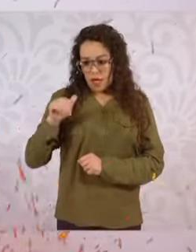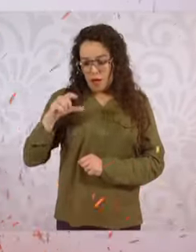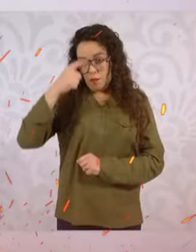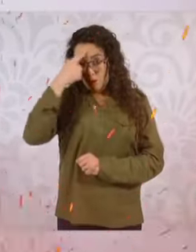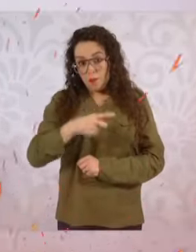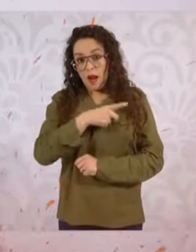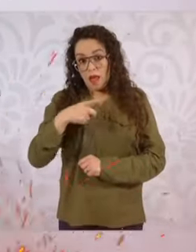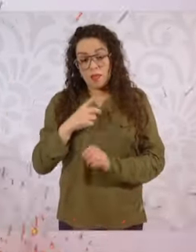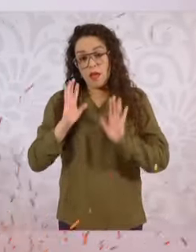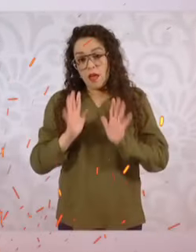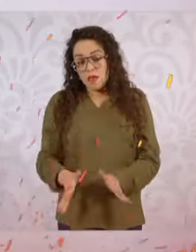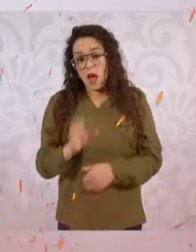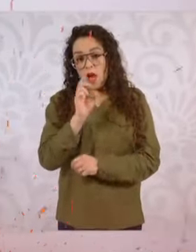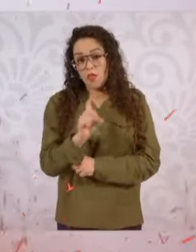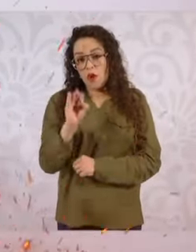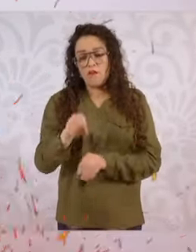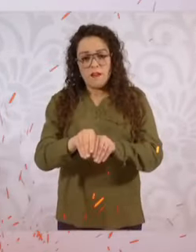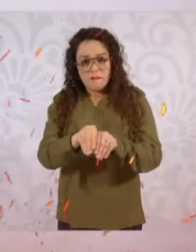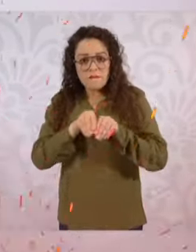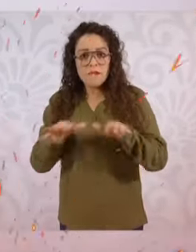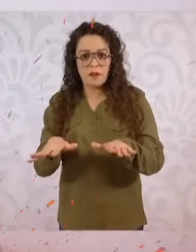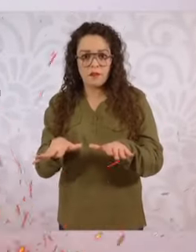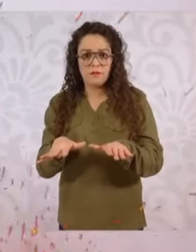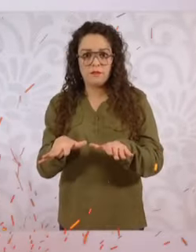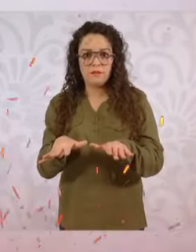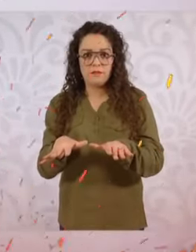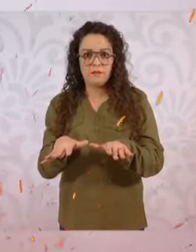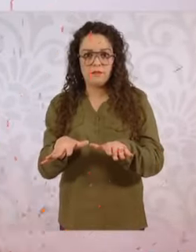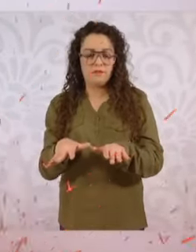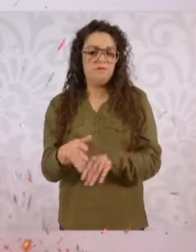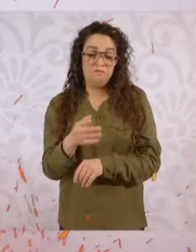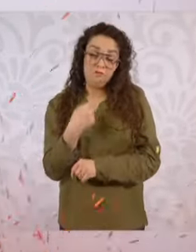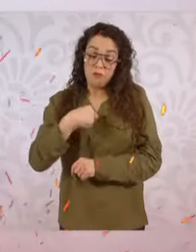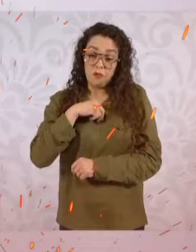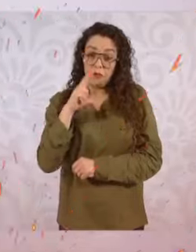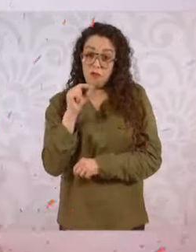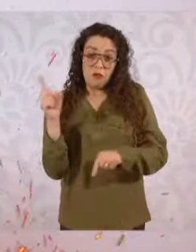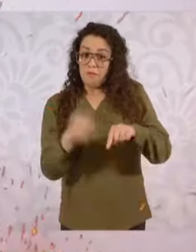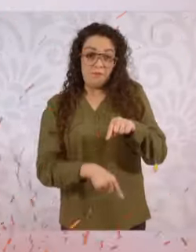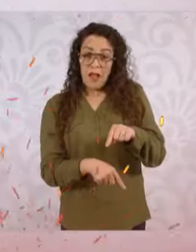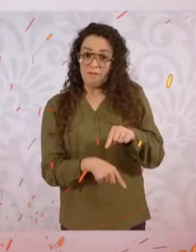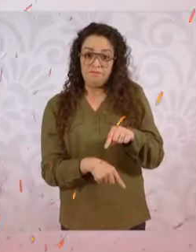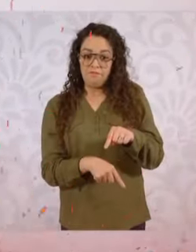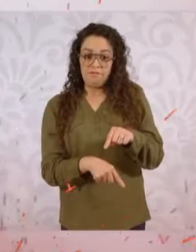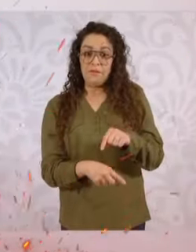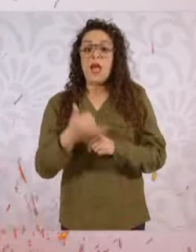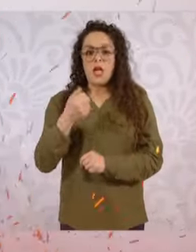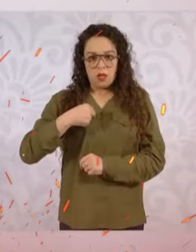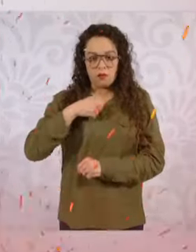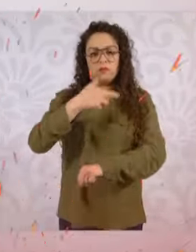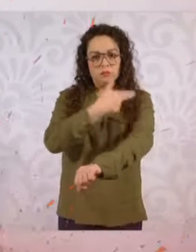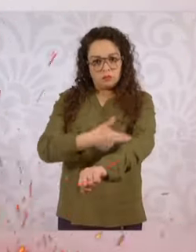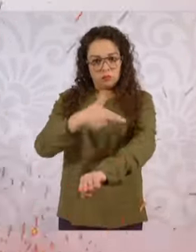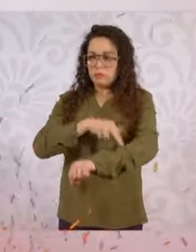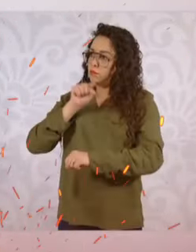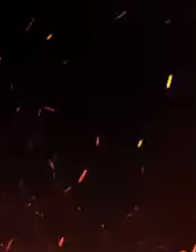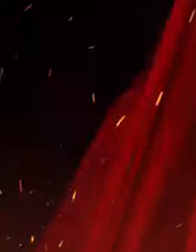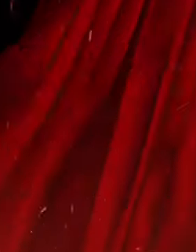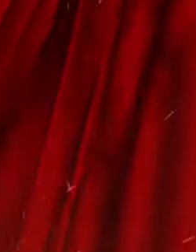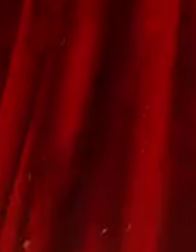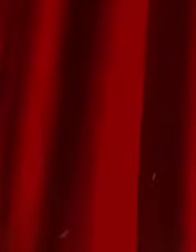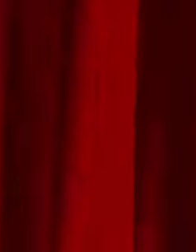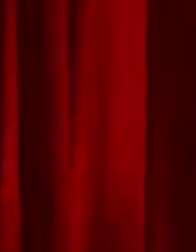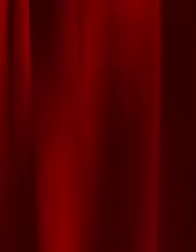Entonces, no vamos a bajar la publicación, número uno. Y número dos, vamos a hacer una denuncia de esta juez ante el Consejo de la Judicatura.